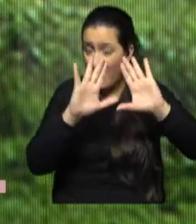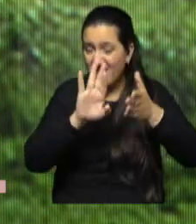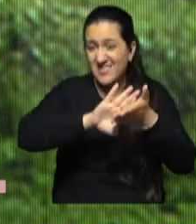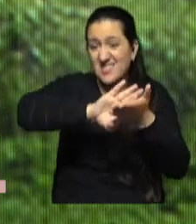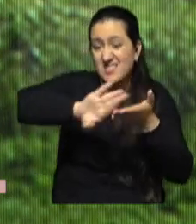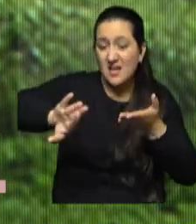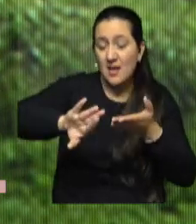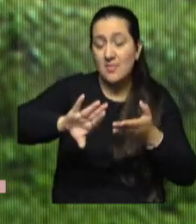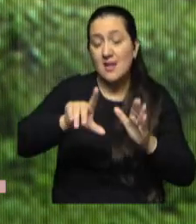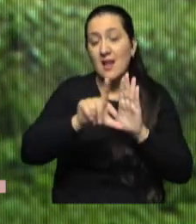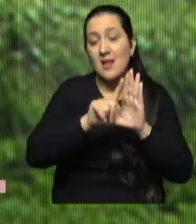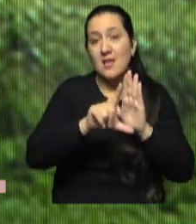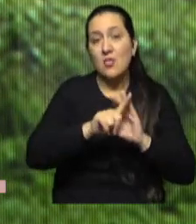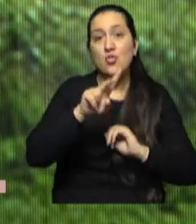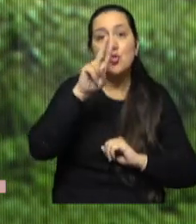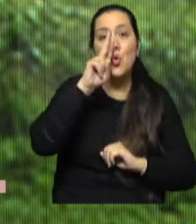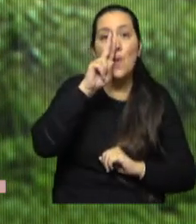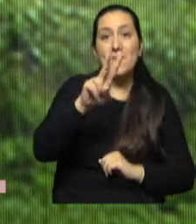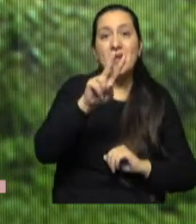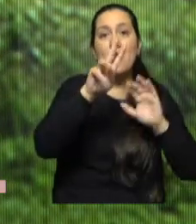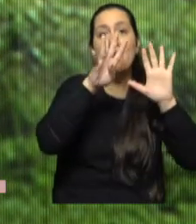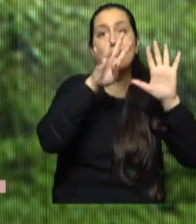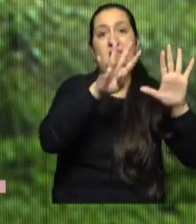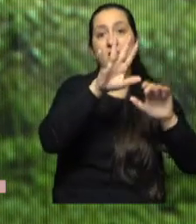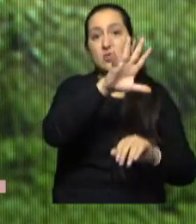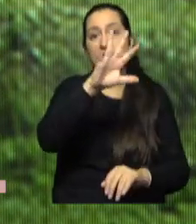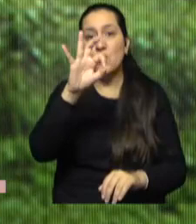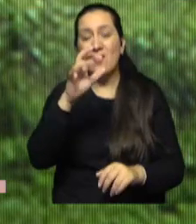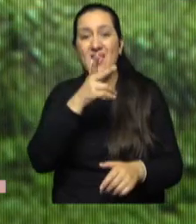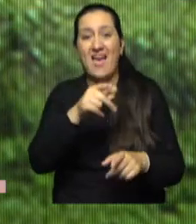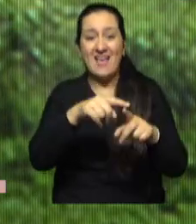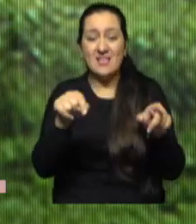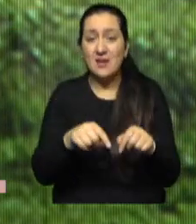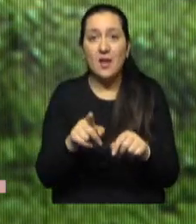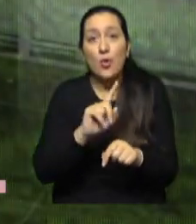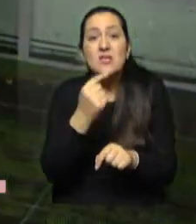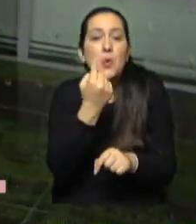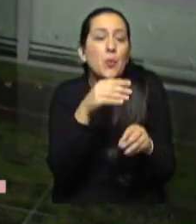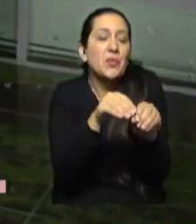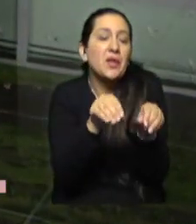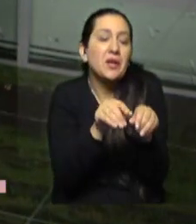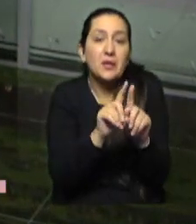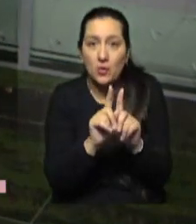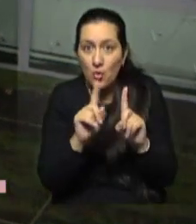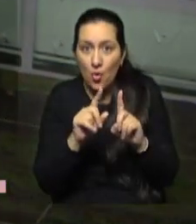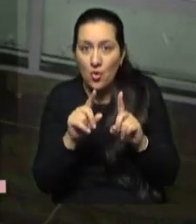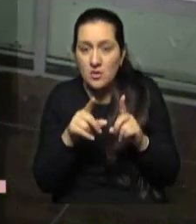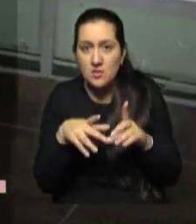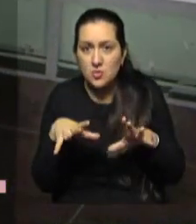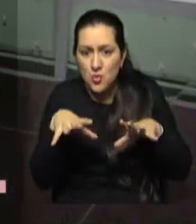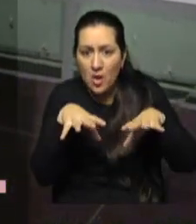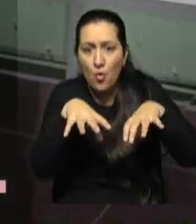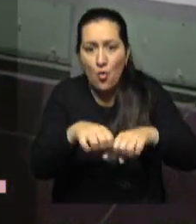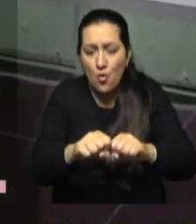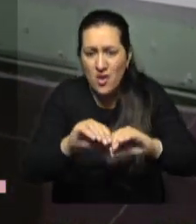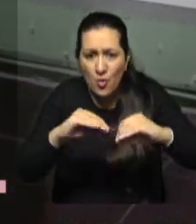de la ley 2950 hectáreas no es un terrenito eh No es una chaqueta es una colonia entera que hasta se le